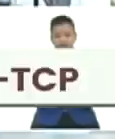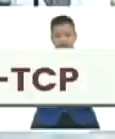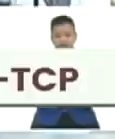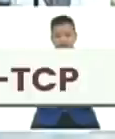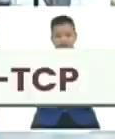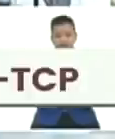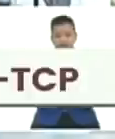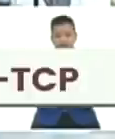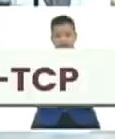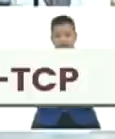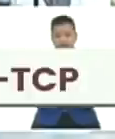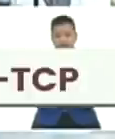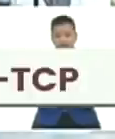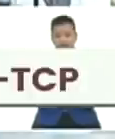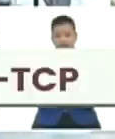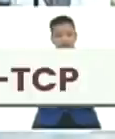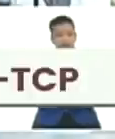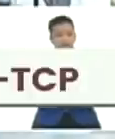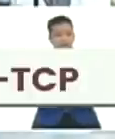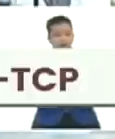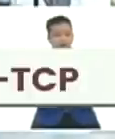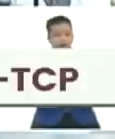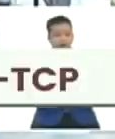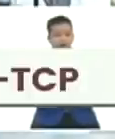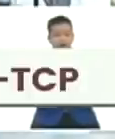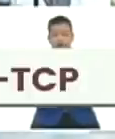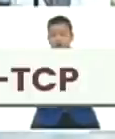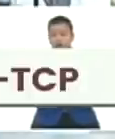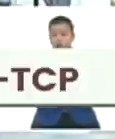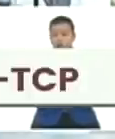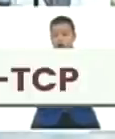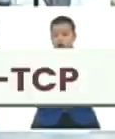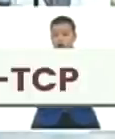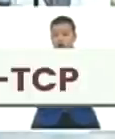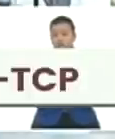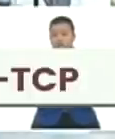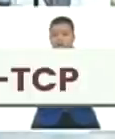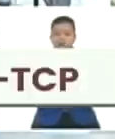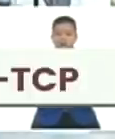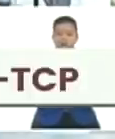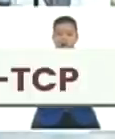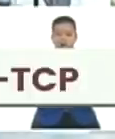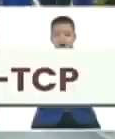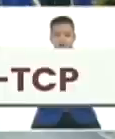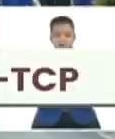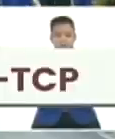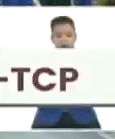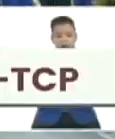Los convocaba, ¿para qué? Para dictarles. Y excluía